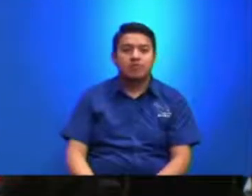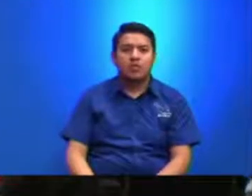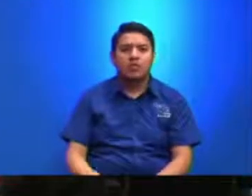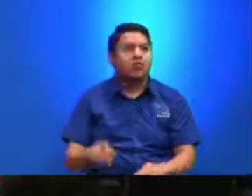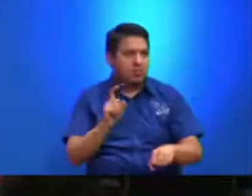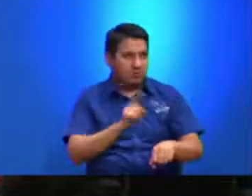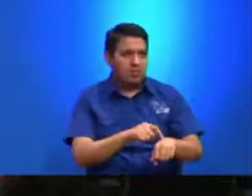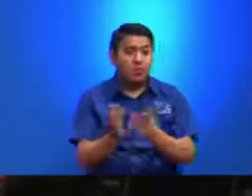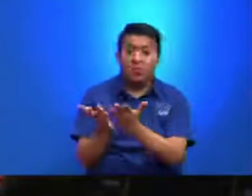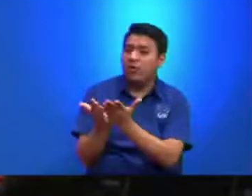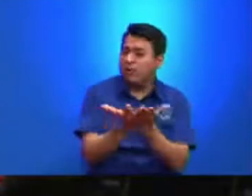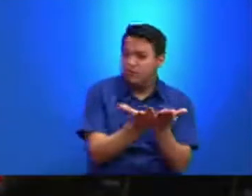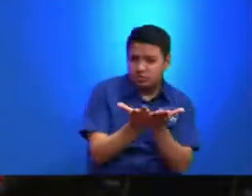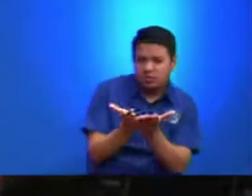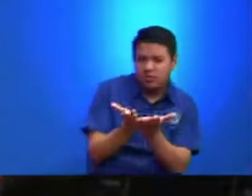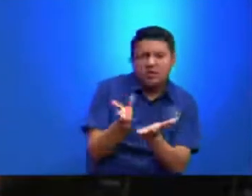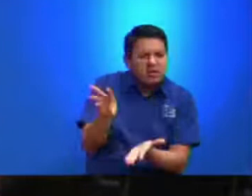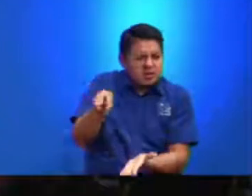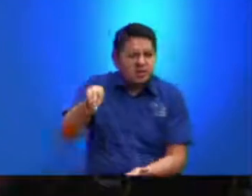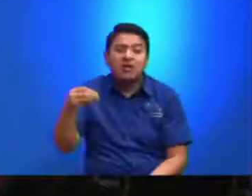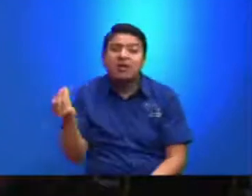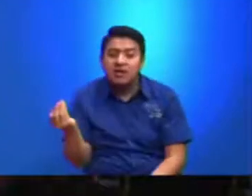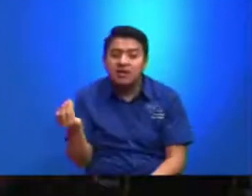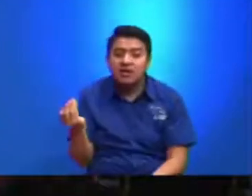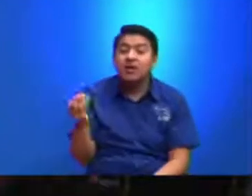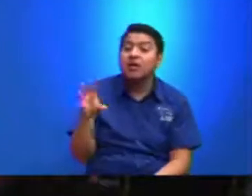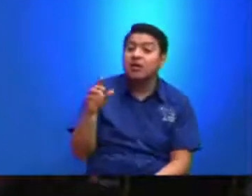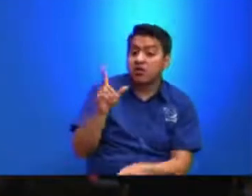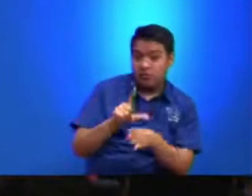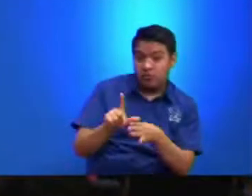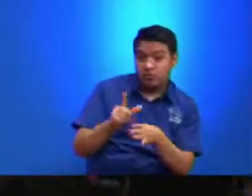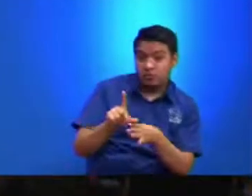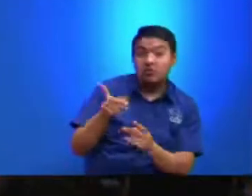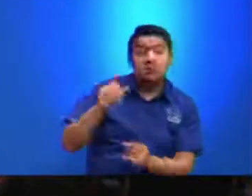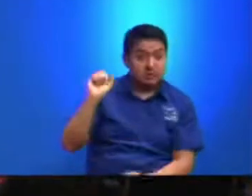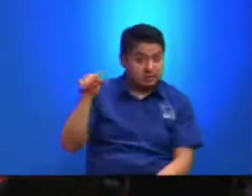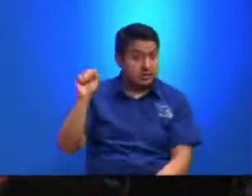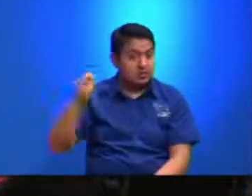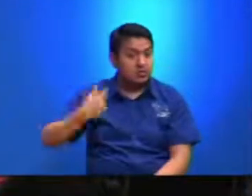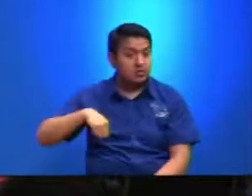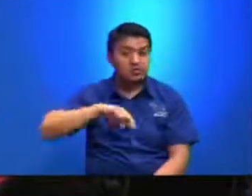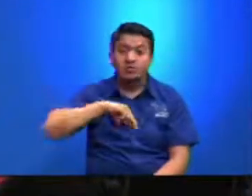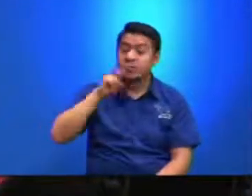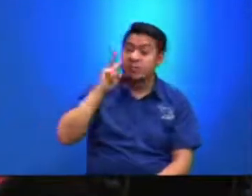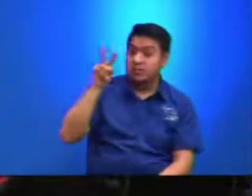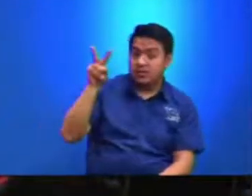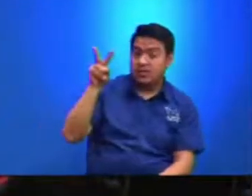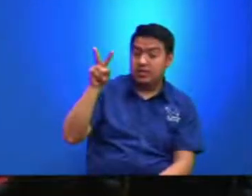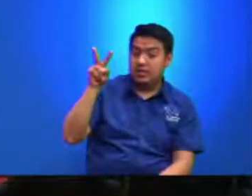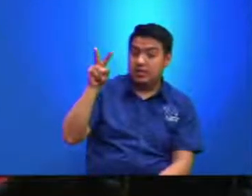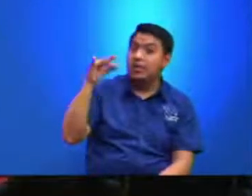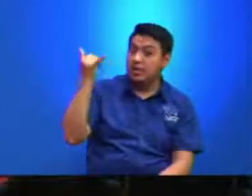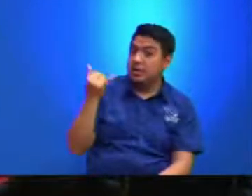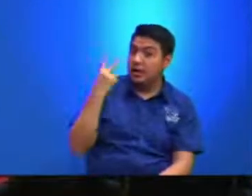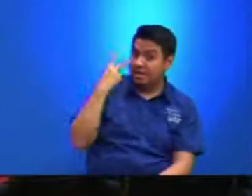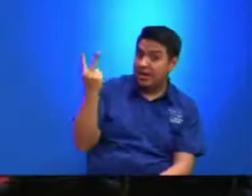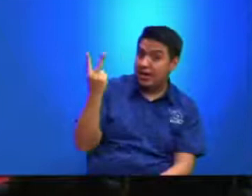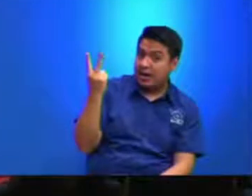tener que estudiar qué cosas sí vamos a tener que ver nosotros. Bueno, y de hecho que algunas estamos viendo ya, ¿verdad?